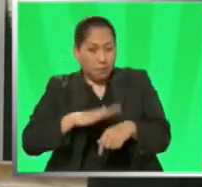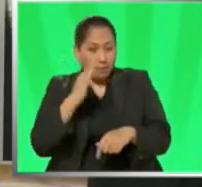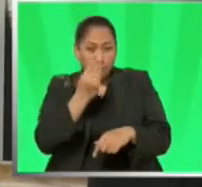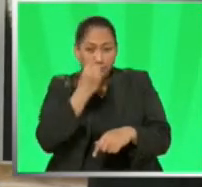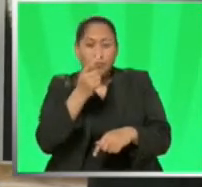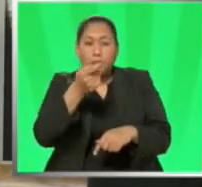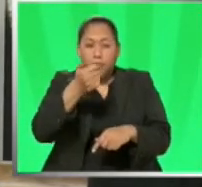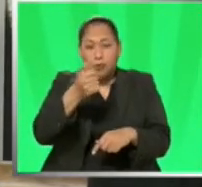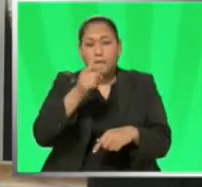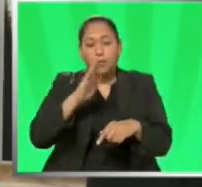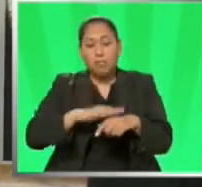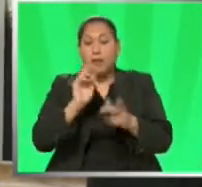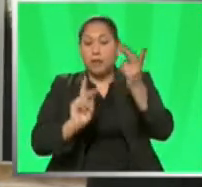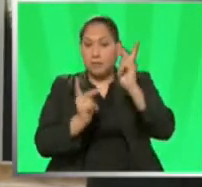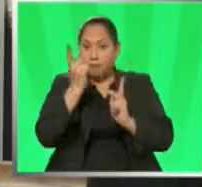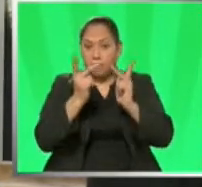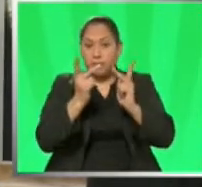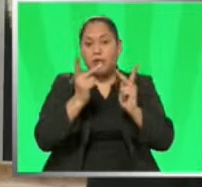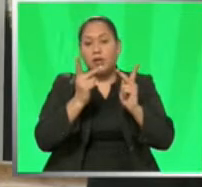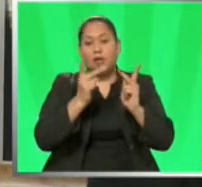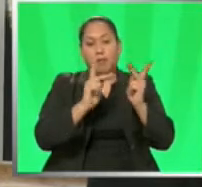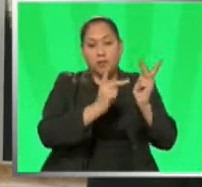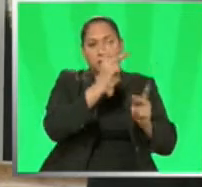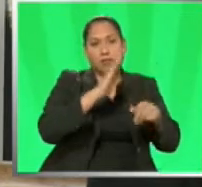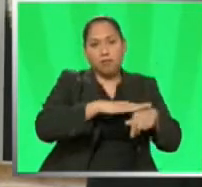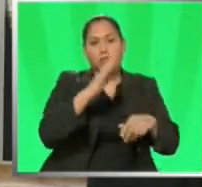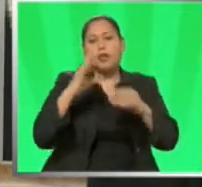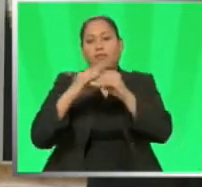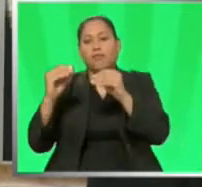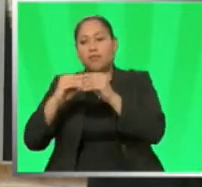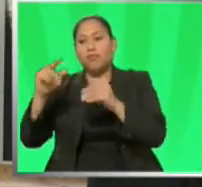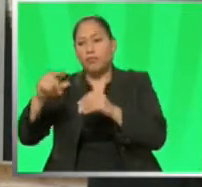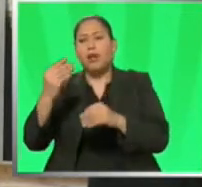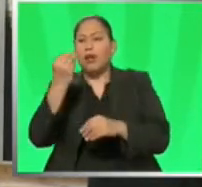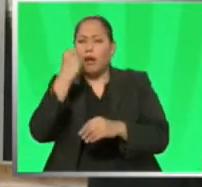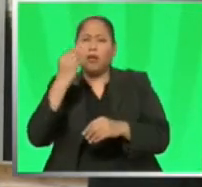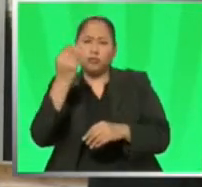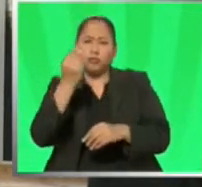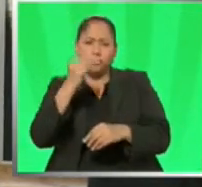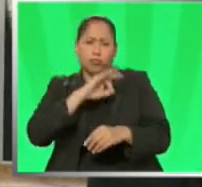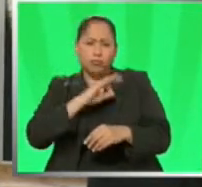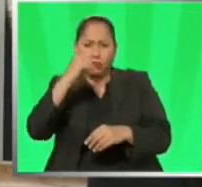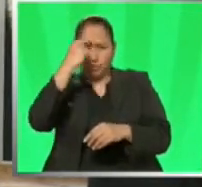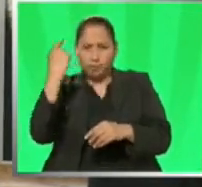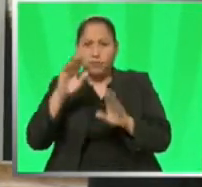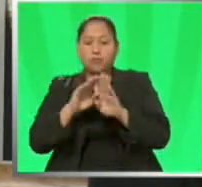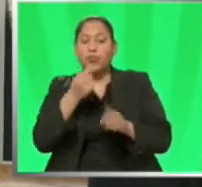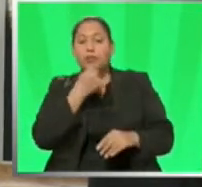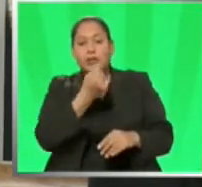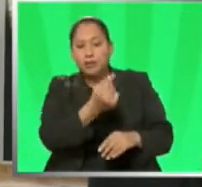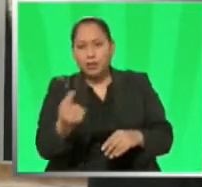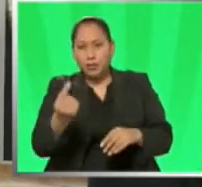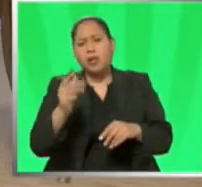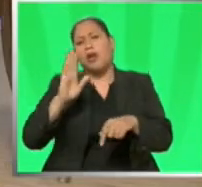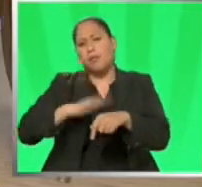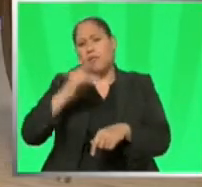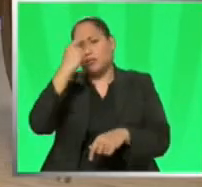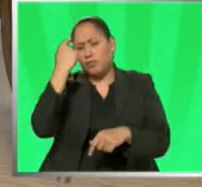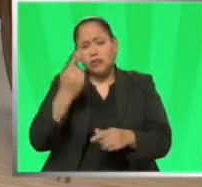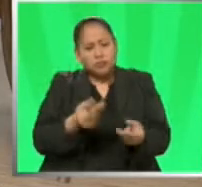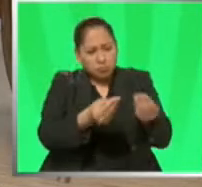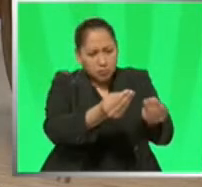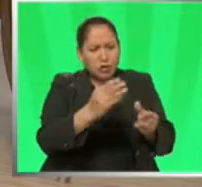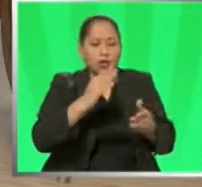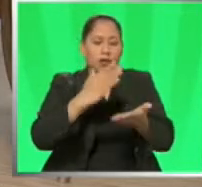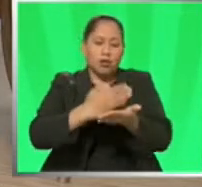poquitito más de verdura que de fruta, porque la fruta es mucho más fácil de consumir. Sobre todo entre los niños, es más fácil lograr que un